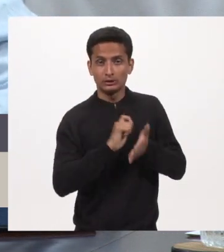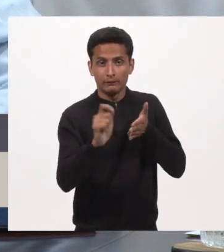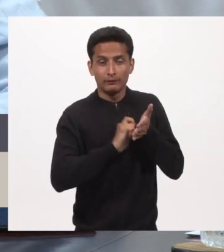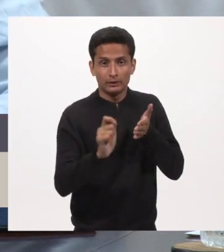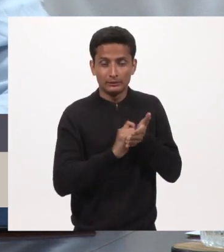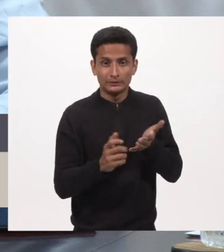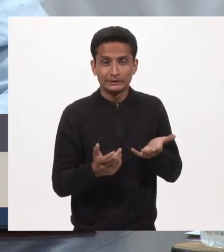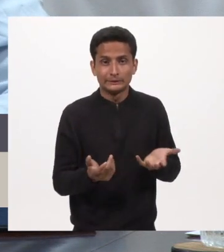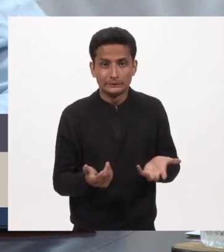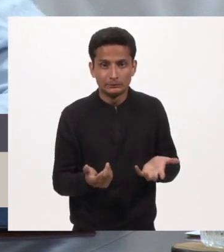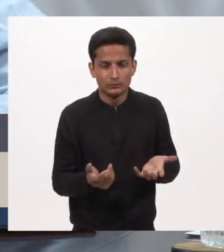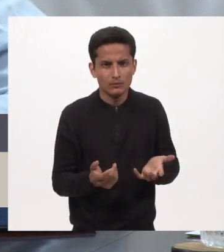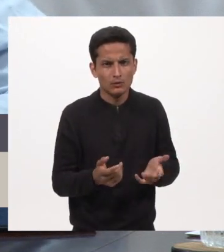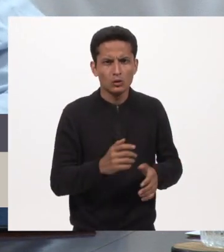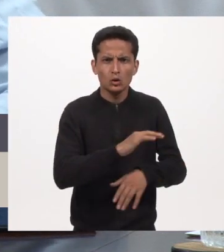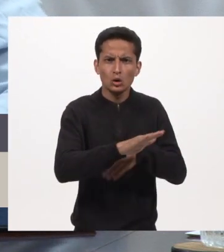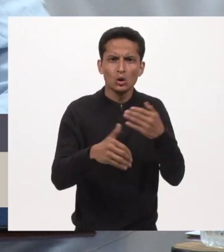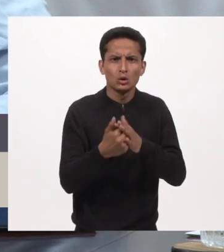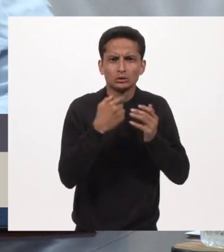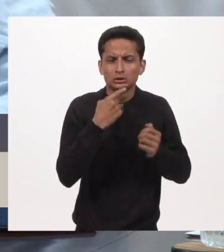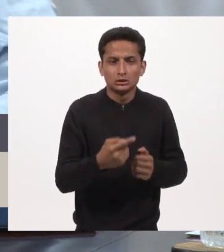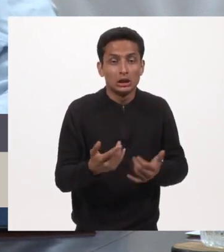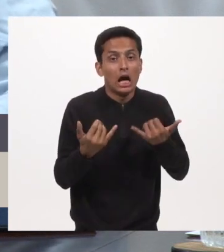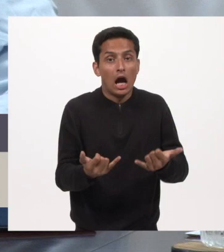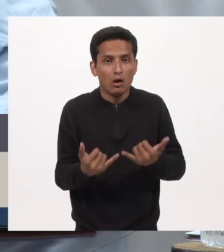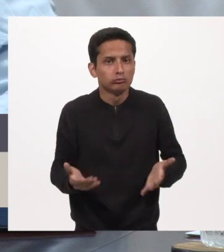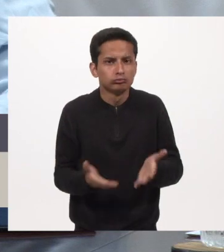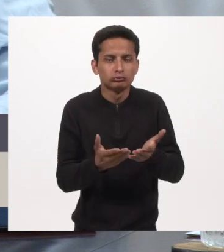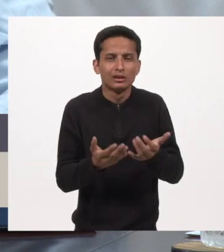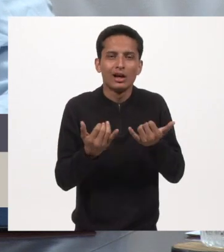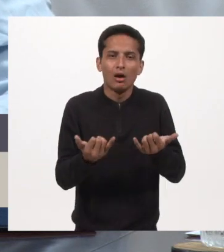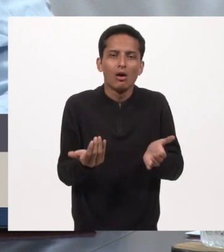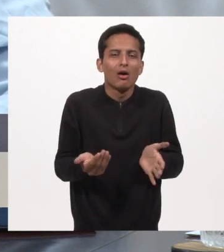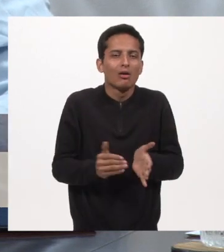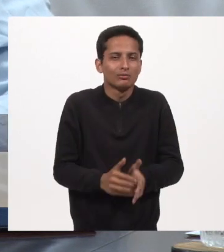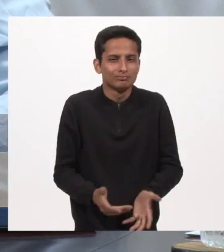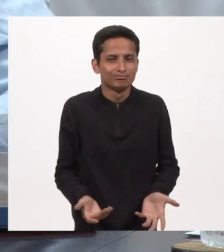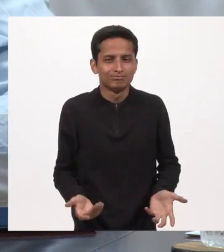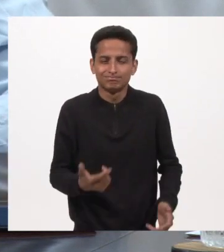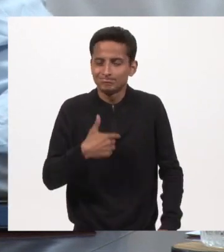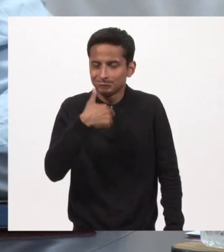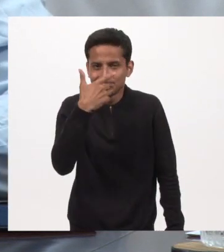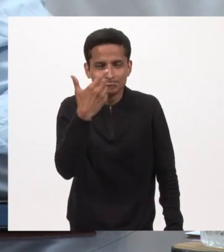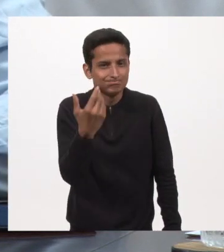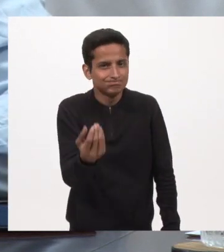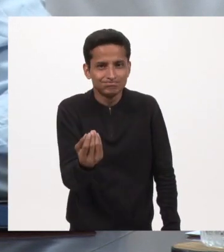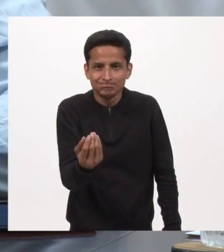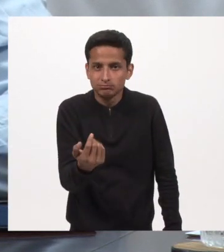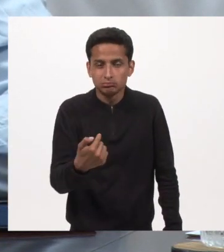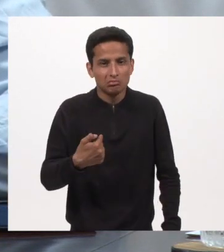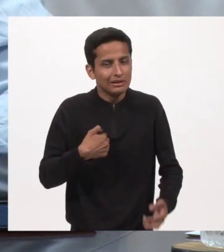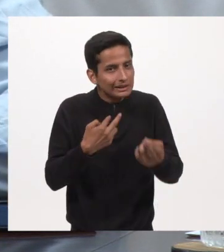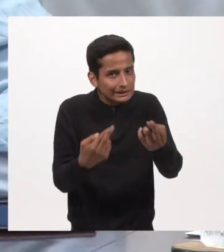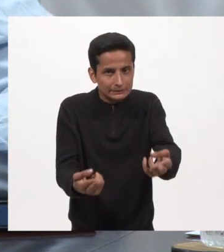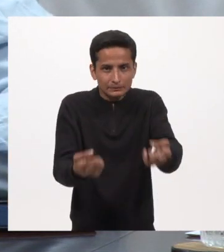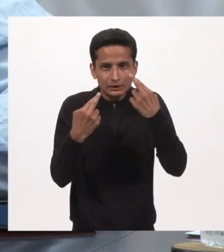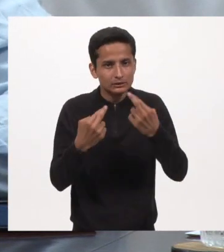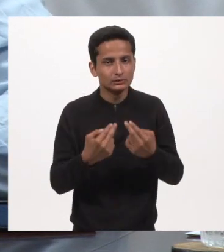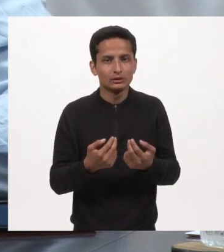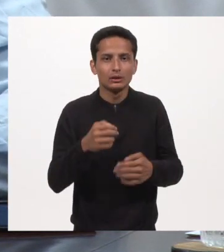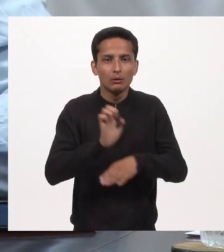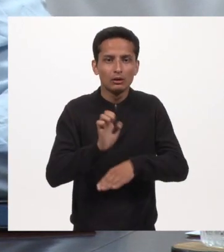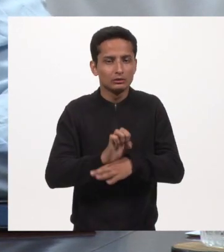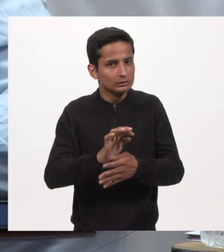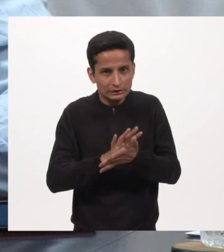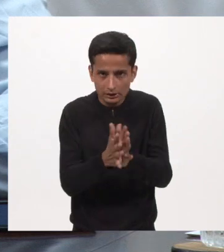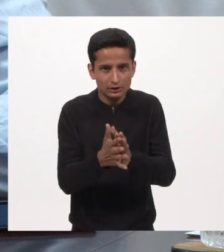2012, cuando todos nos criticaban, y vean ahora lo que encontramos. Es para sentir vergüenza, es una falta de respeto